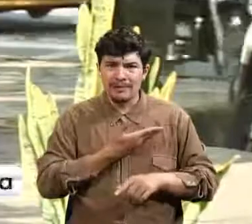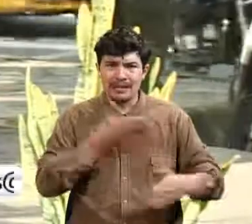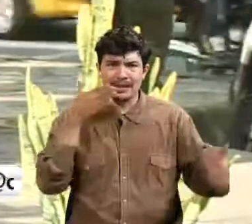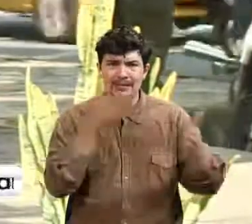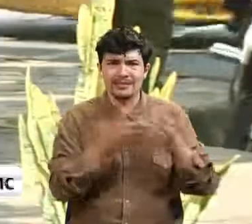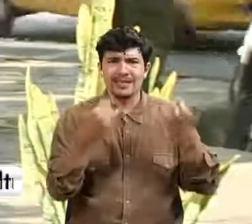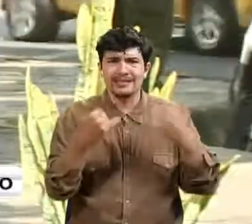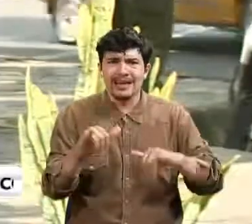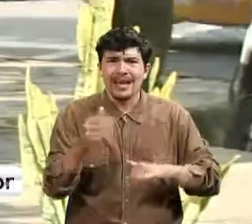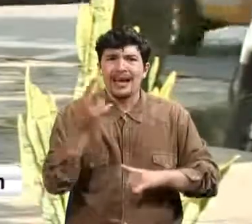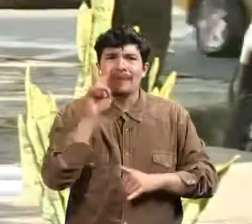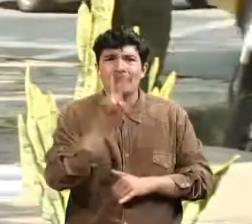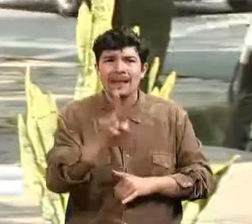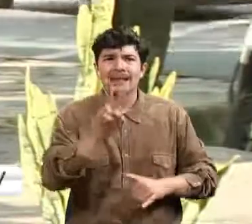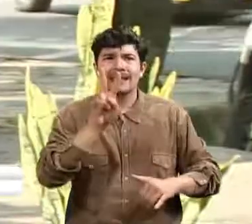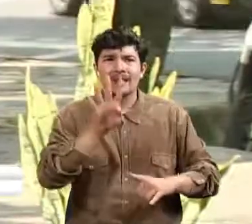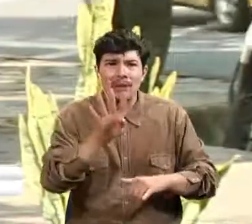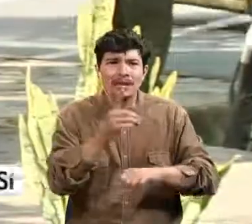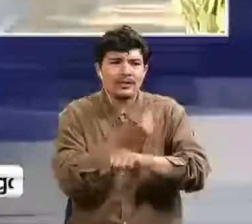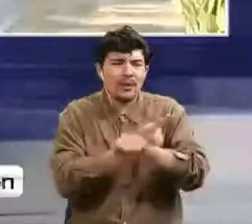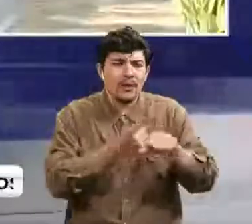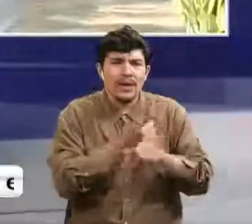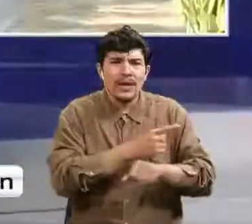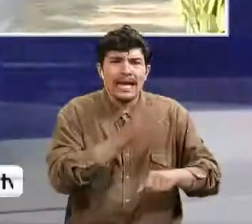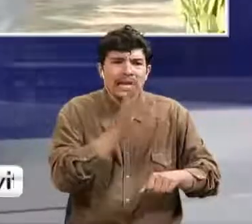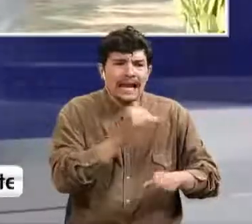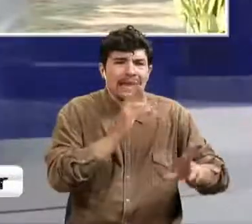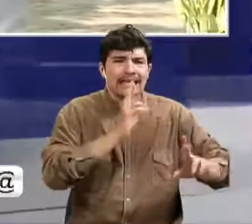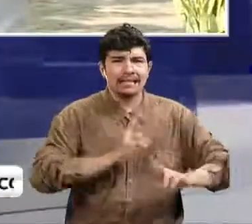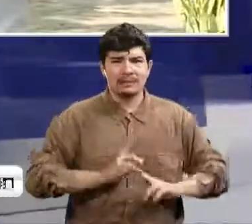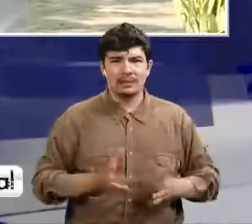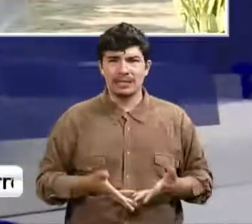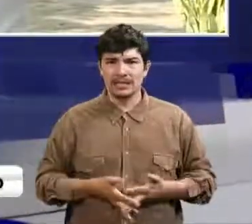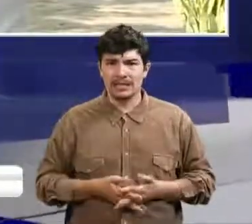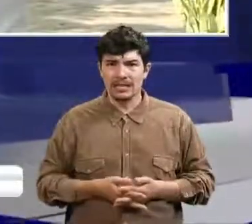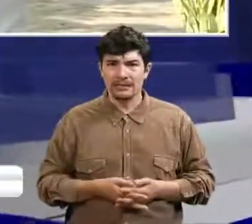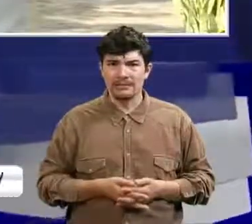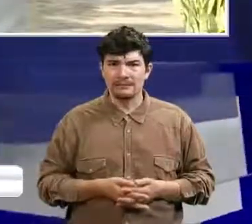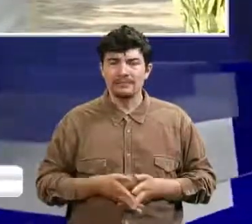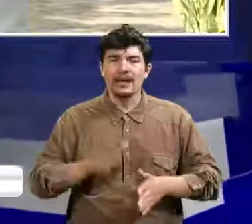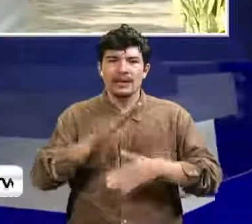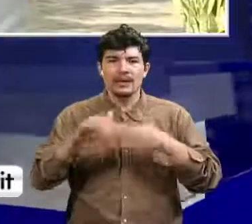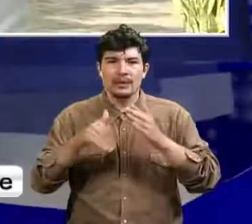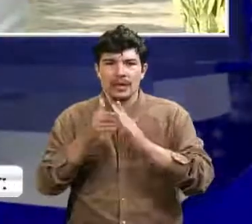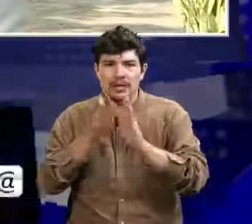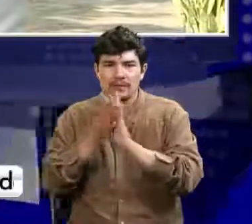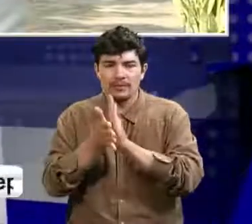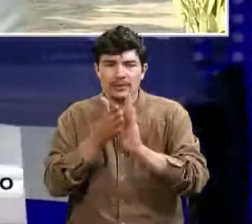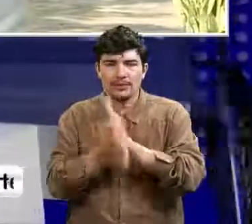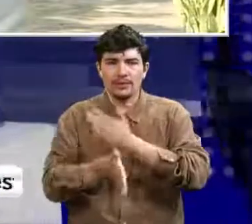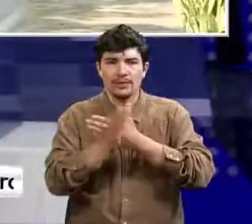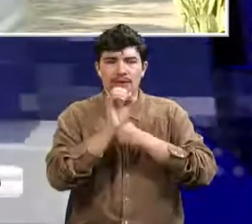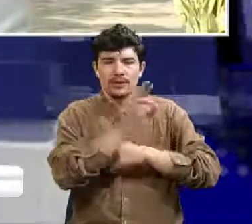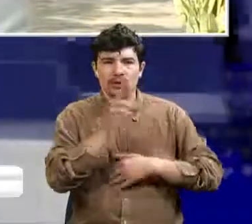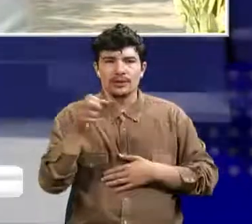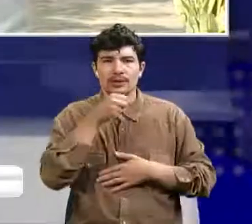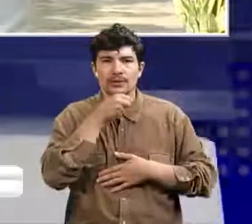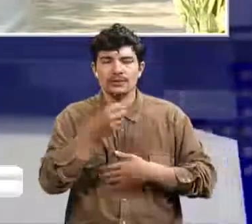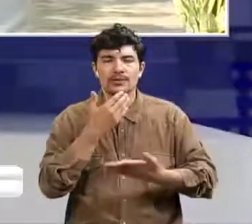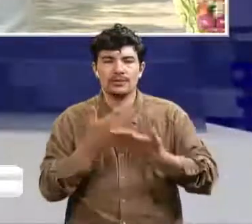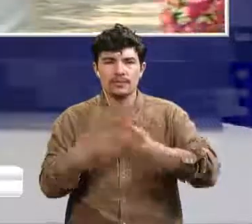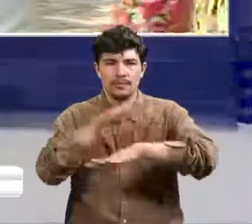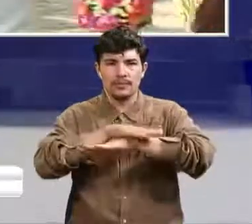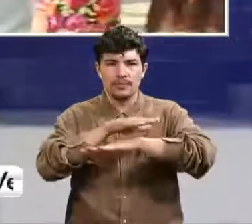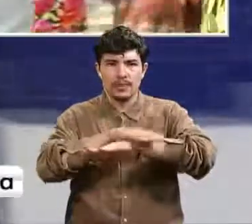que ya pasaron más de 24 horas y aún no tienen respuesta. Compañeros y televidentes, esta es toda la información que registramos con la cámara de Argemiro Daza.